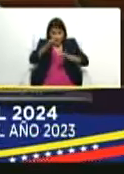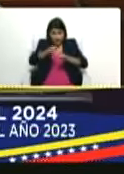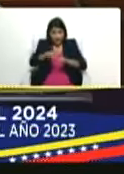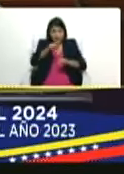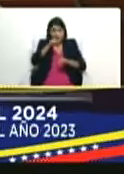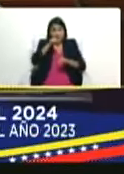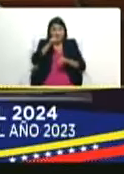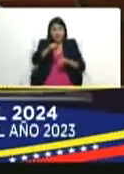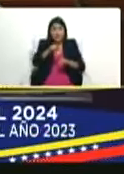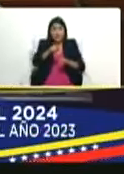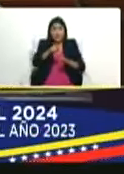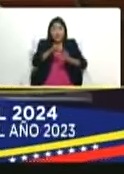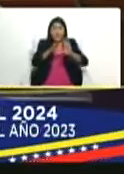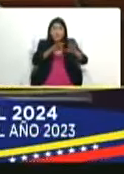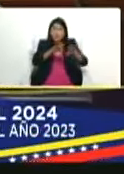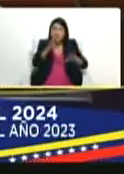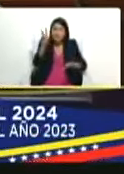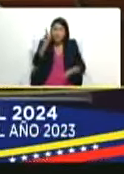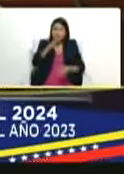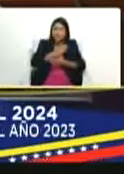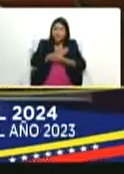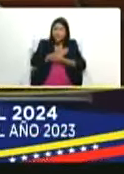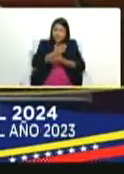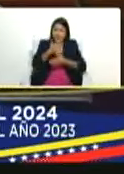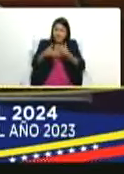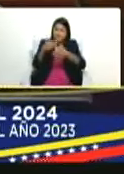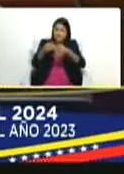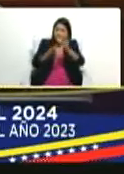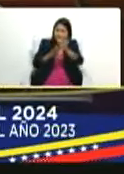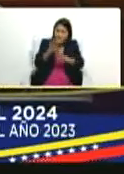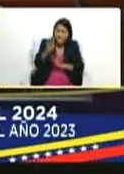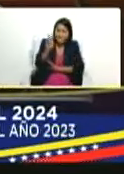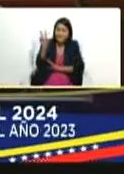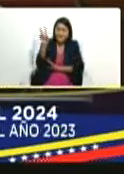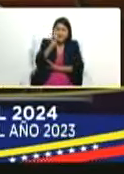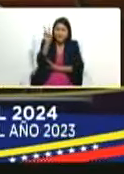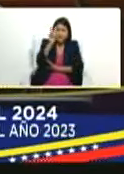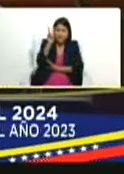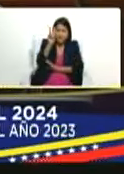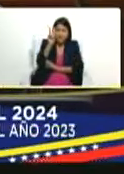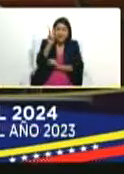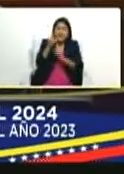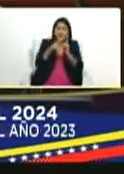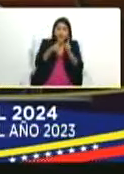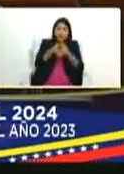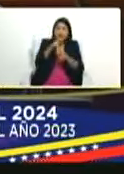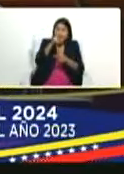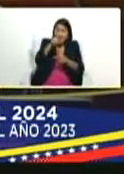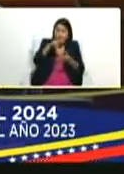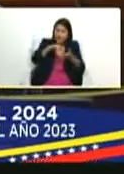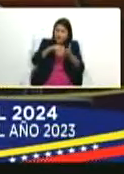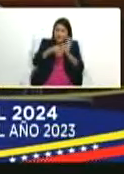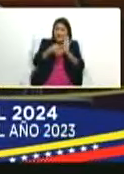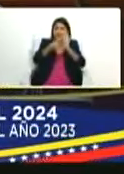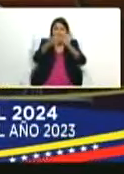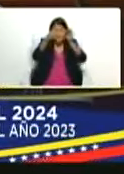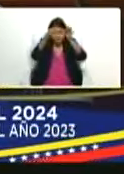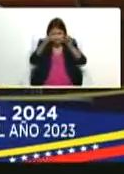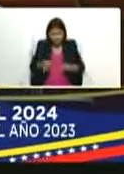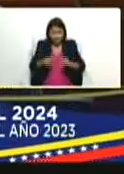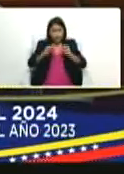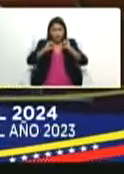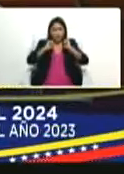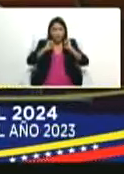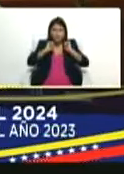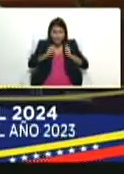del noble pueblo venezolano al progreso de la nación. De esta manera se declara formalmente la apertura